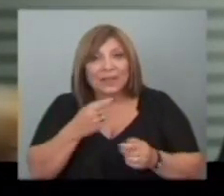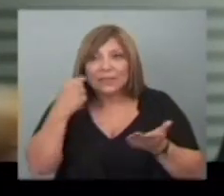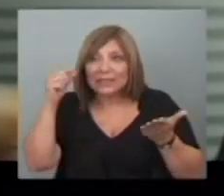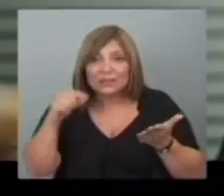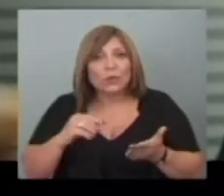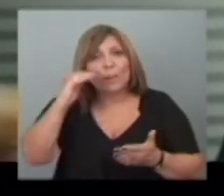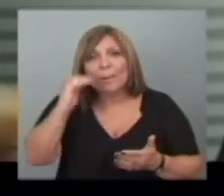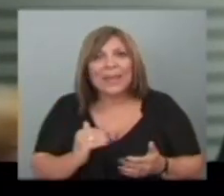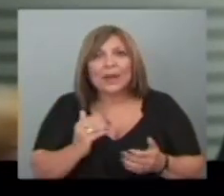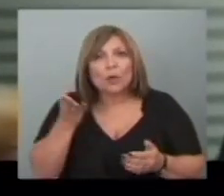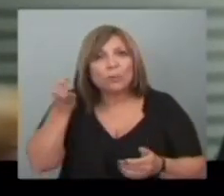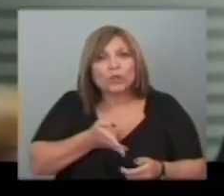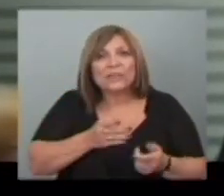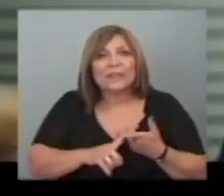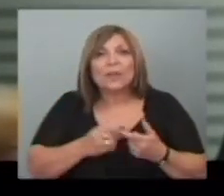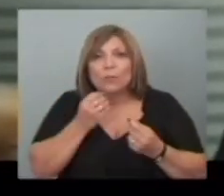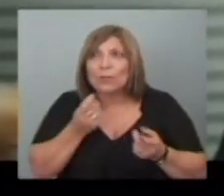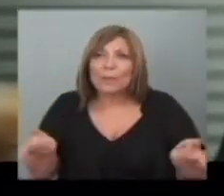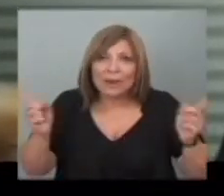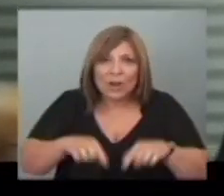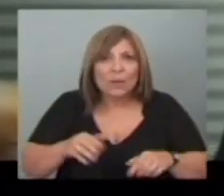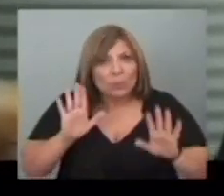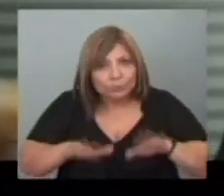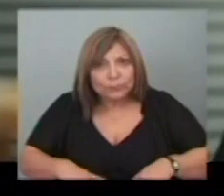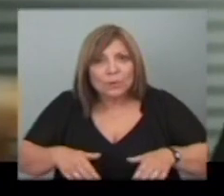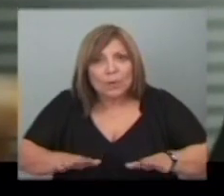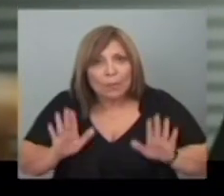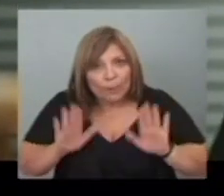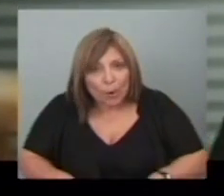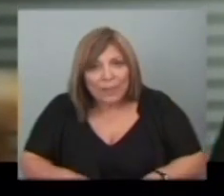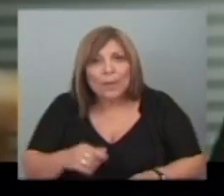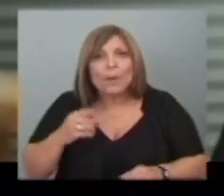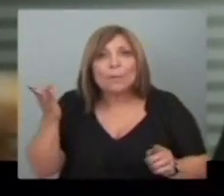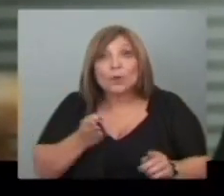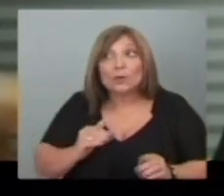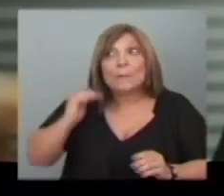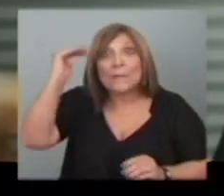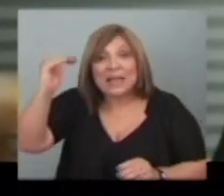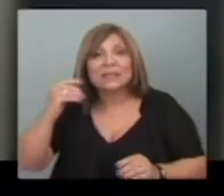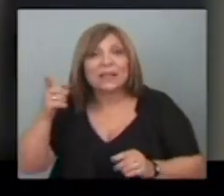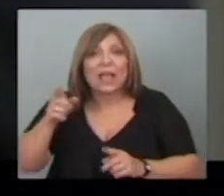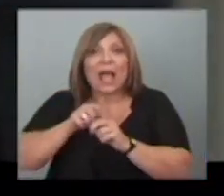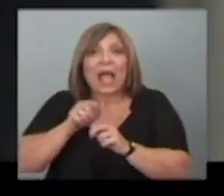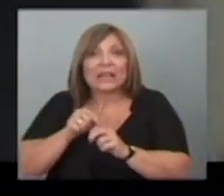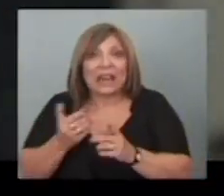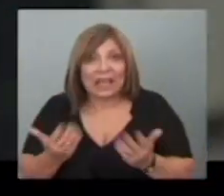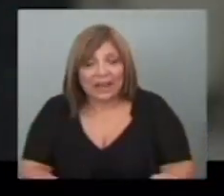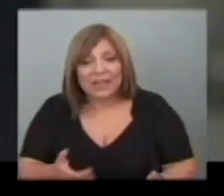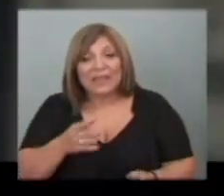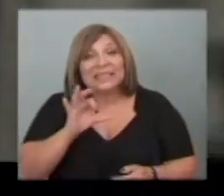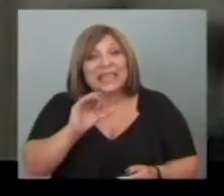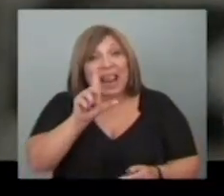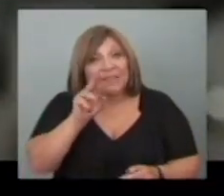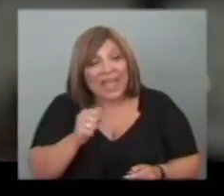menor porcentaje de personas retornadas que son propietarias y un porcentaje mucho más elevado de personas que alquilan. Silvia y su